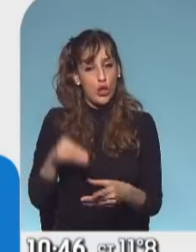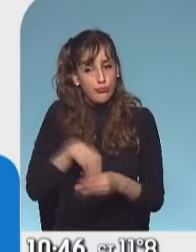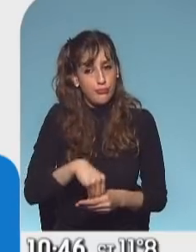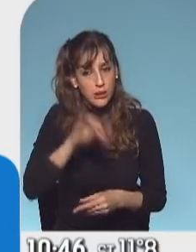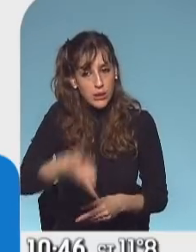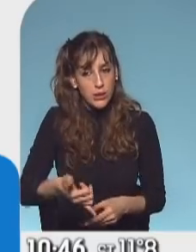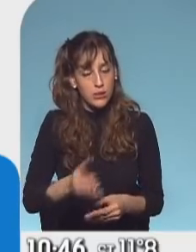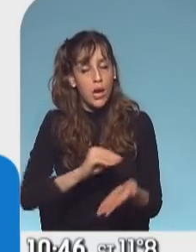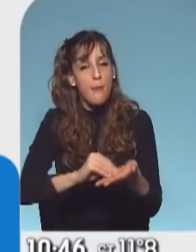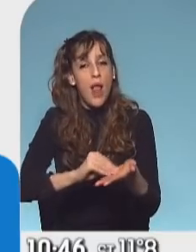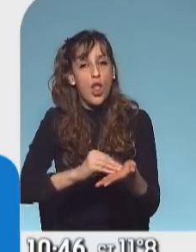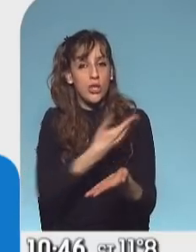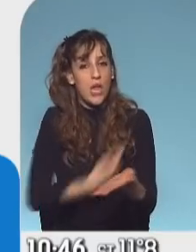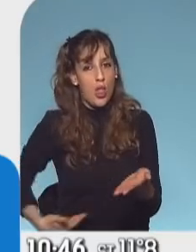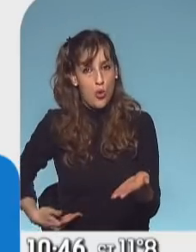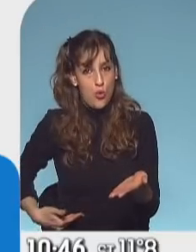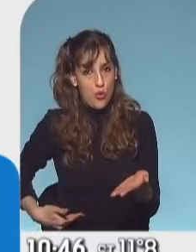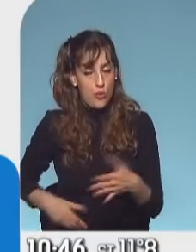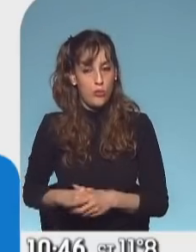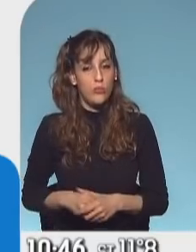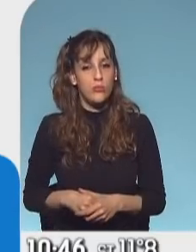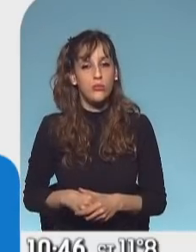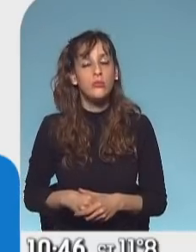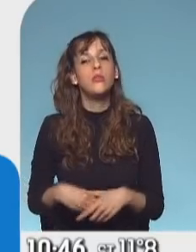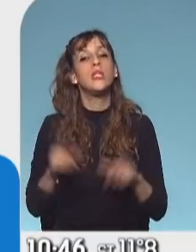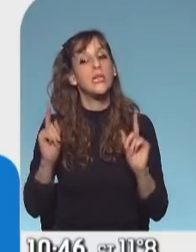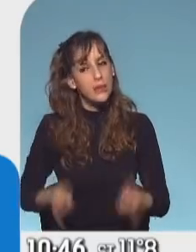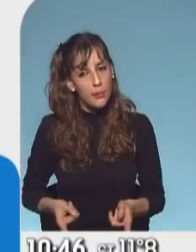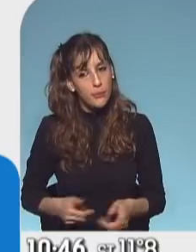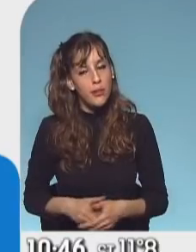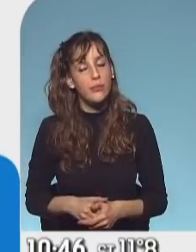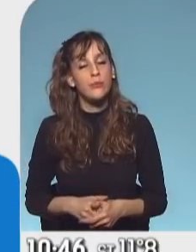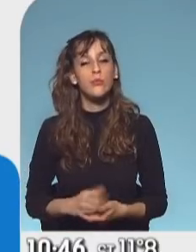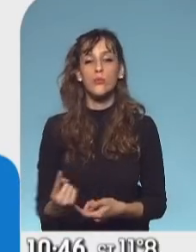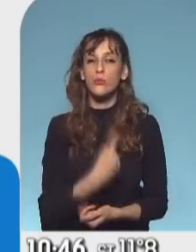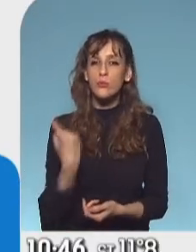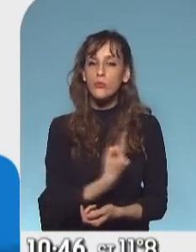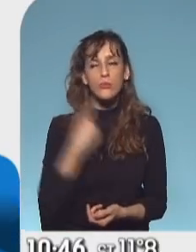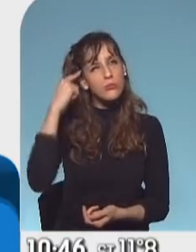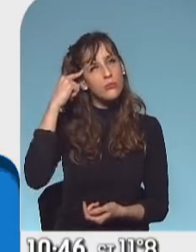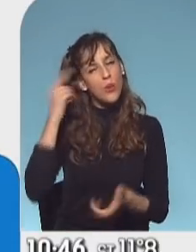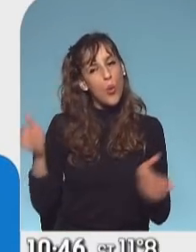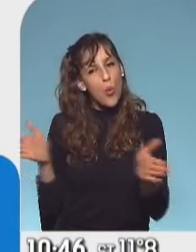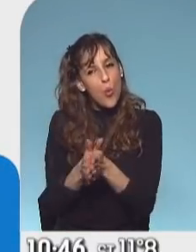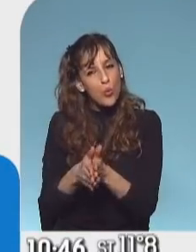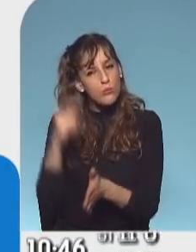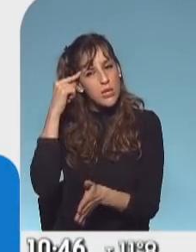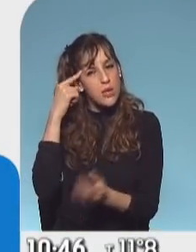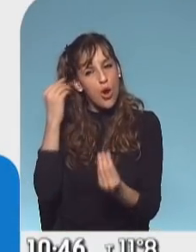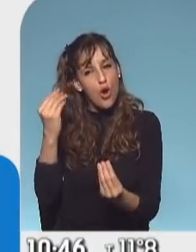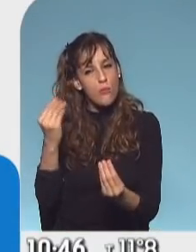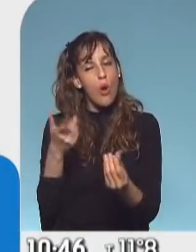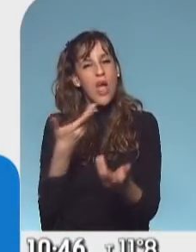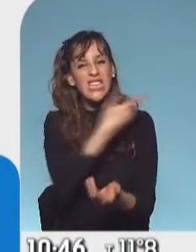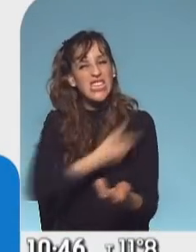muchos empleados del Estado. Y también tenemos que pensar juntos cómo hacer un Estado inteligente. Un